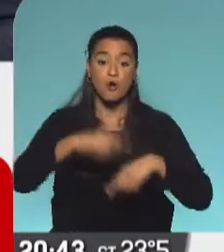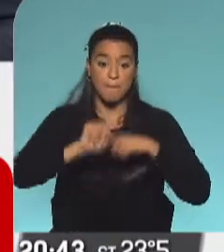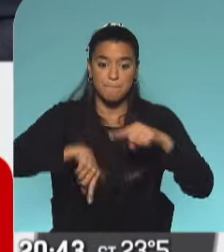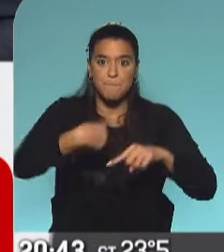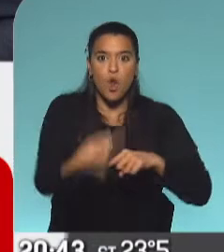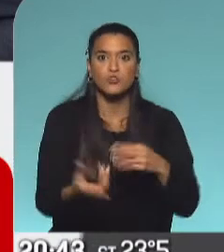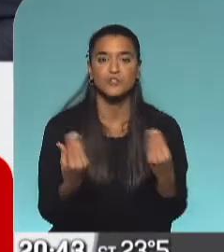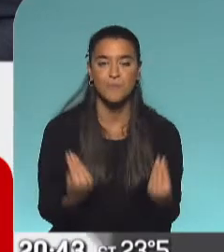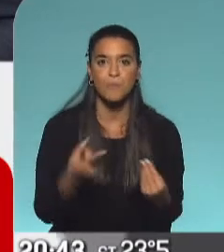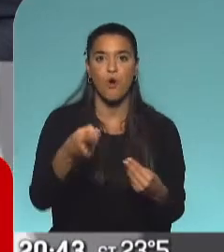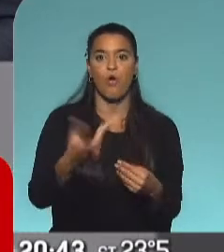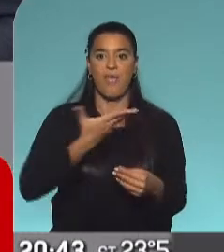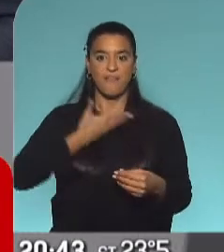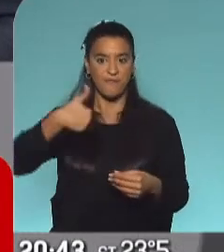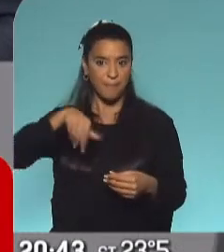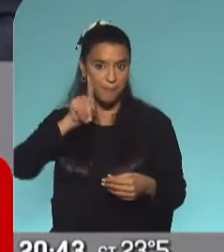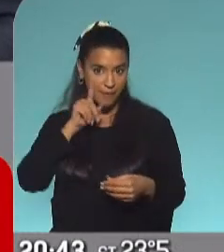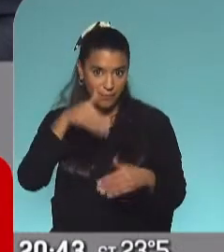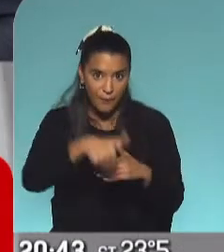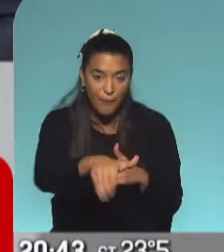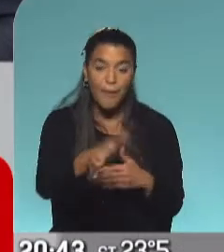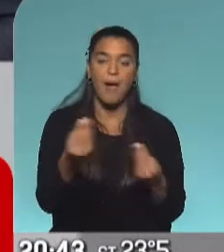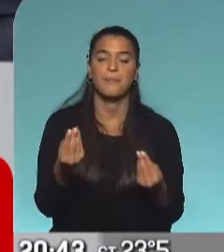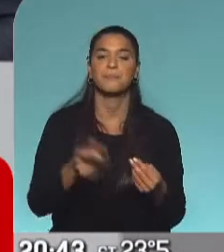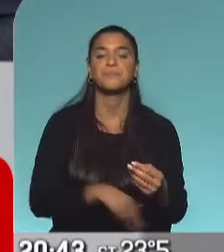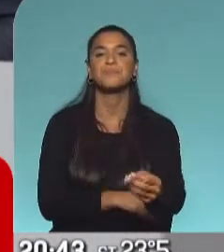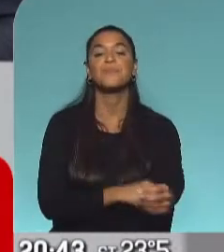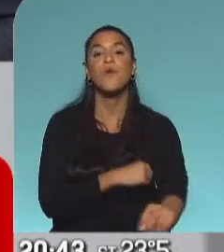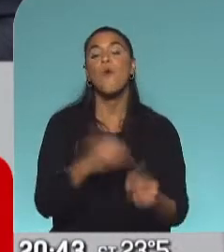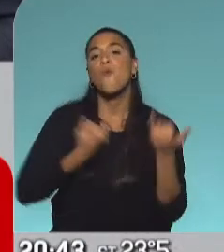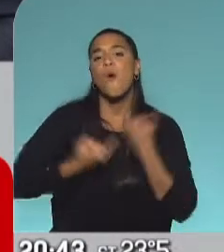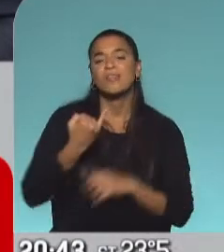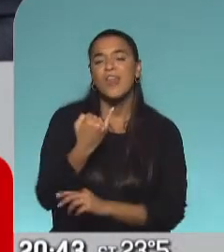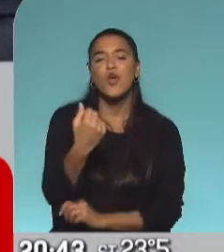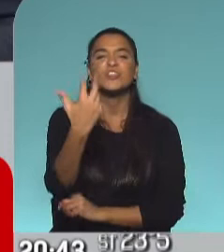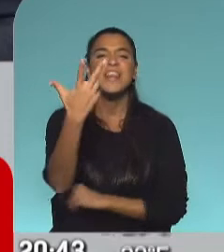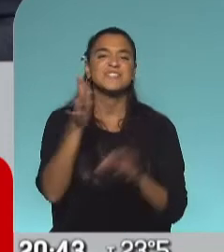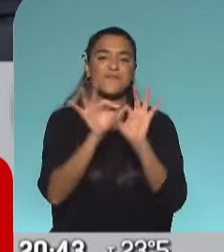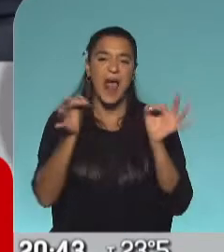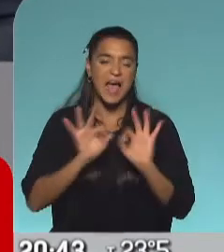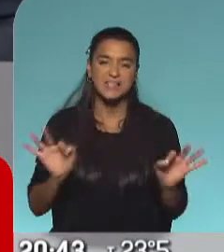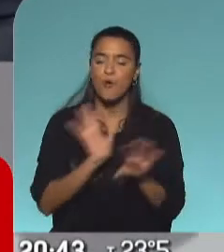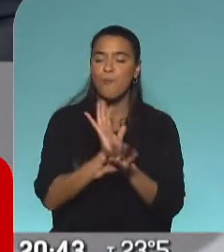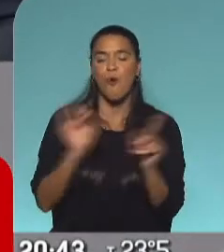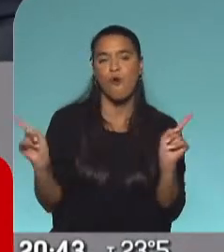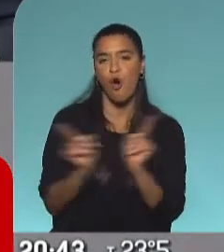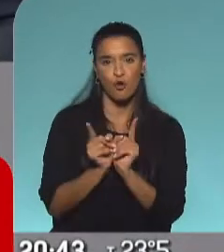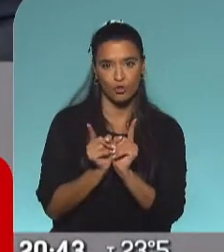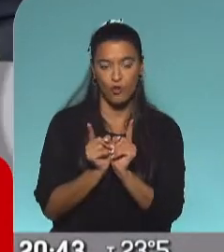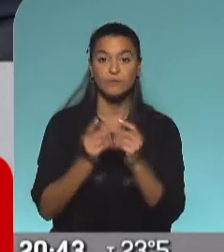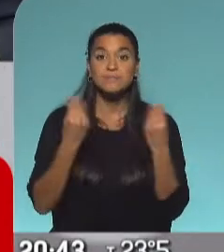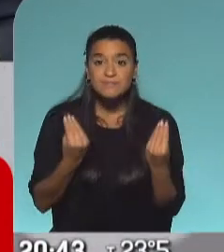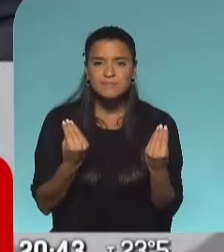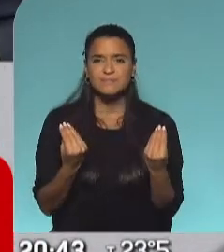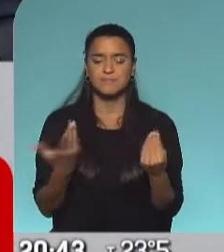paso la del FMI. Cuéntenos, si puede, en 3 frases, en manera resumida, qué